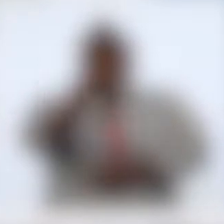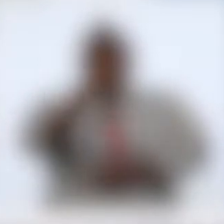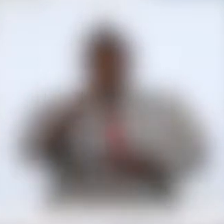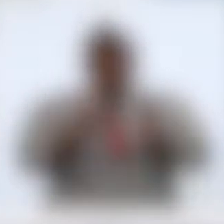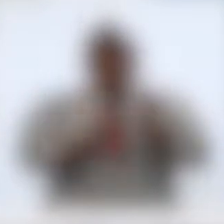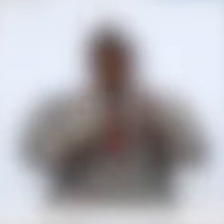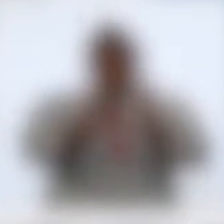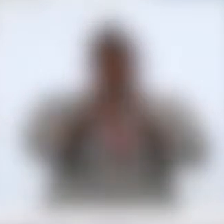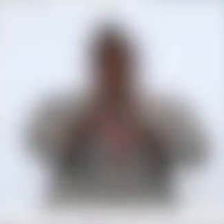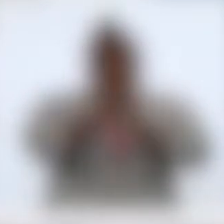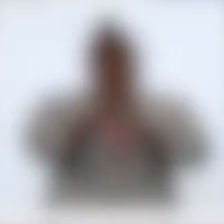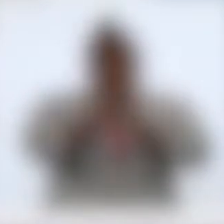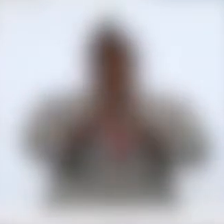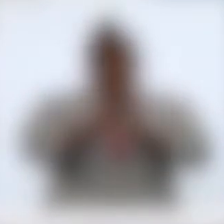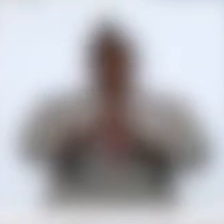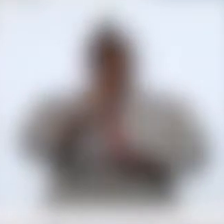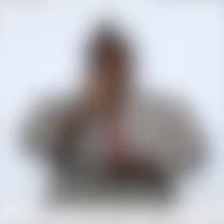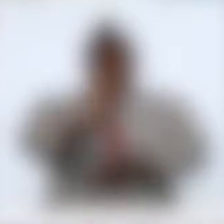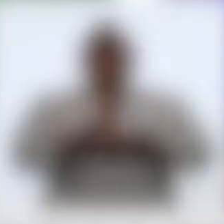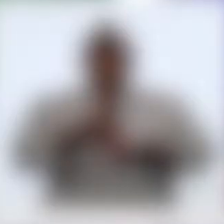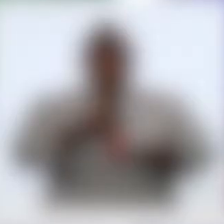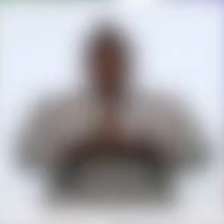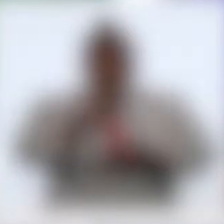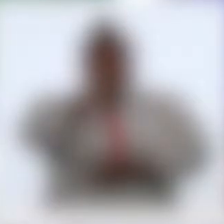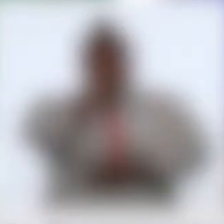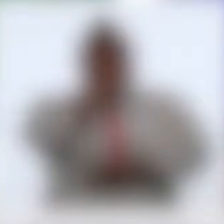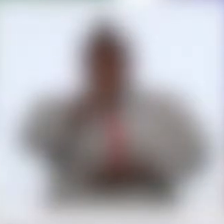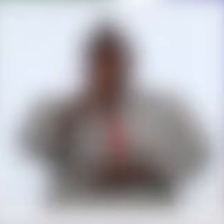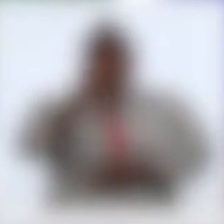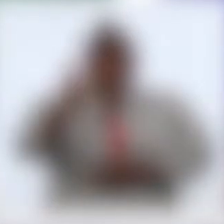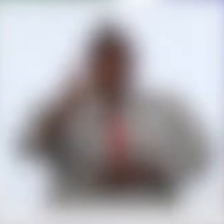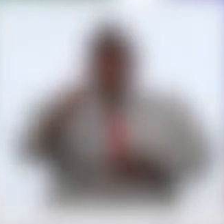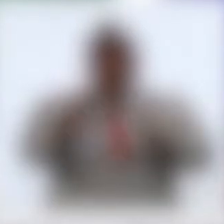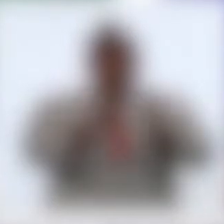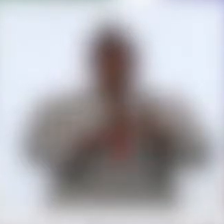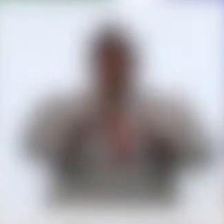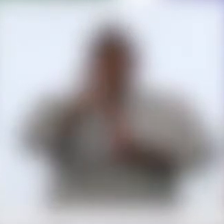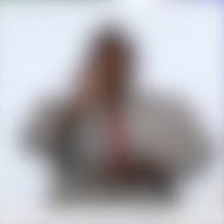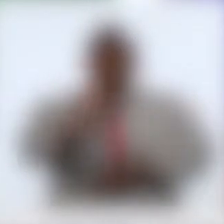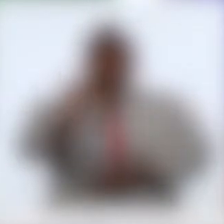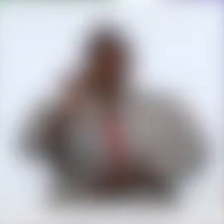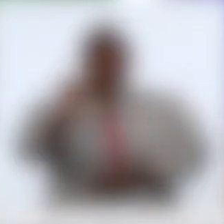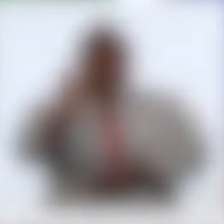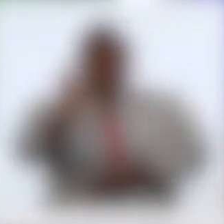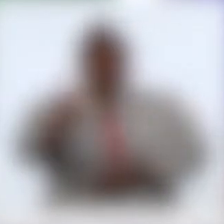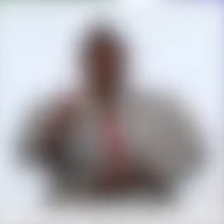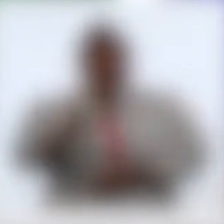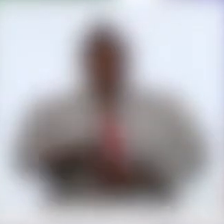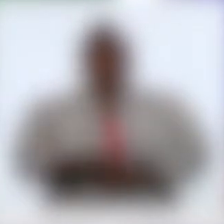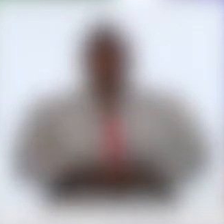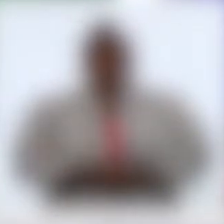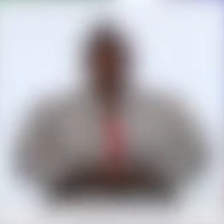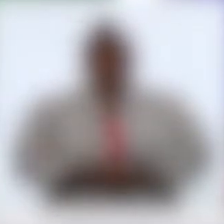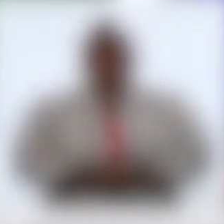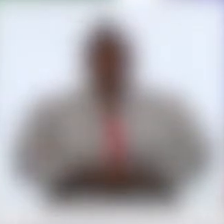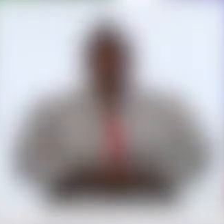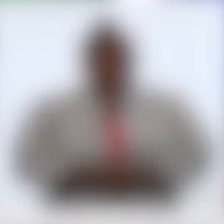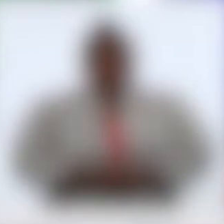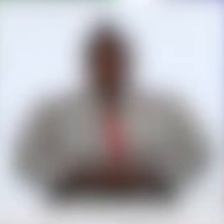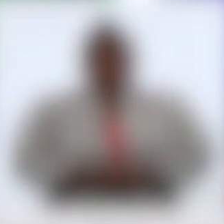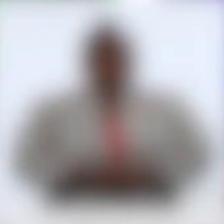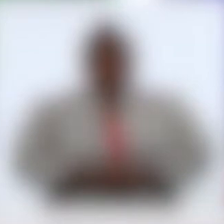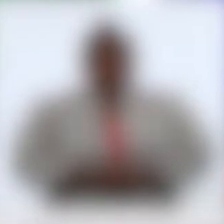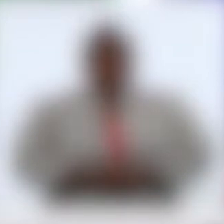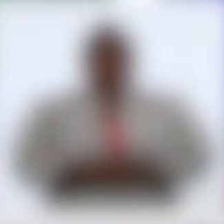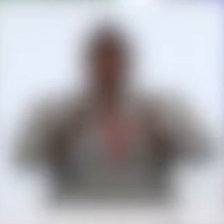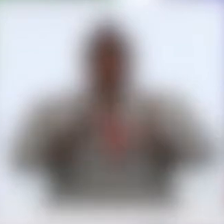19.747 desde la llegada de la pandemia al país. Para detectar la enfermedad, se analizaron en el día de ayer 23.473 y como muestras. resultado